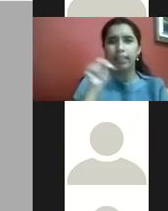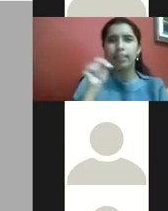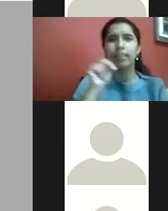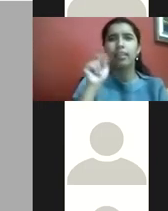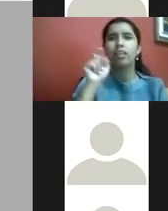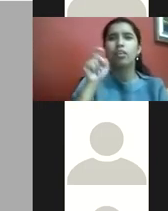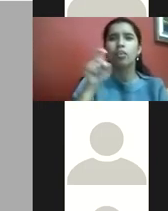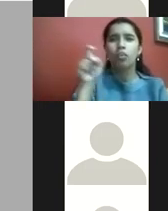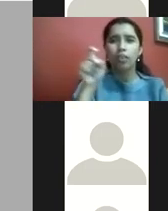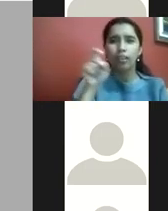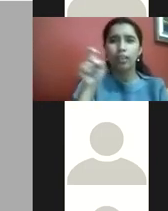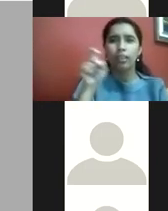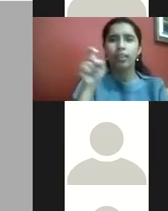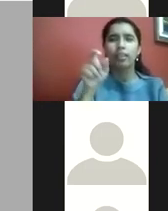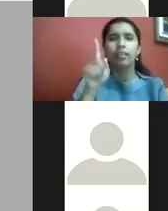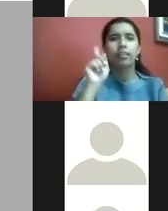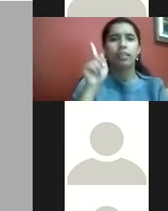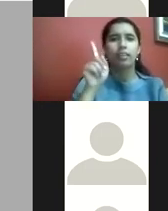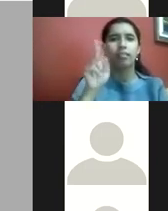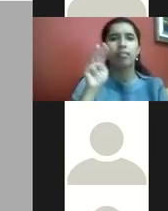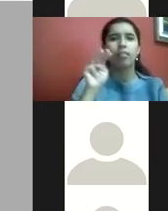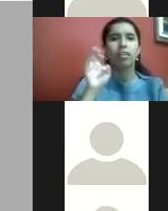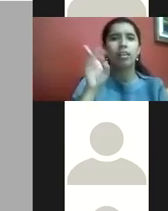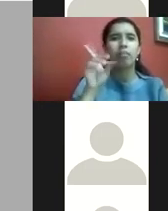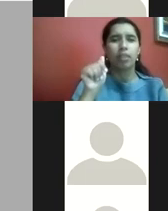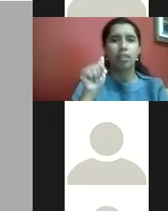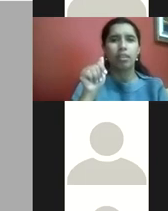media. Entonces tenemos nuestra media muestral.